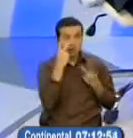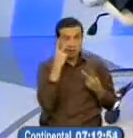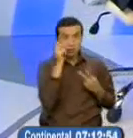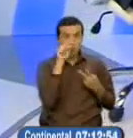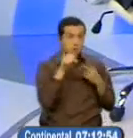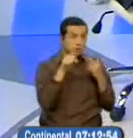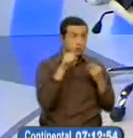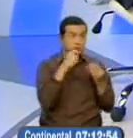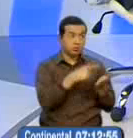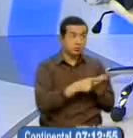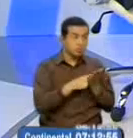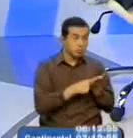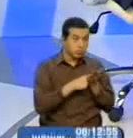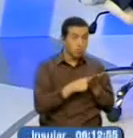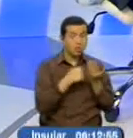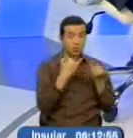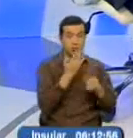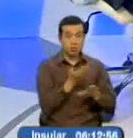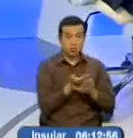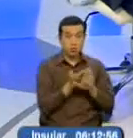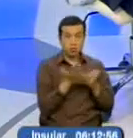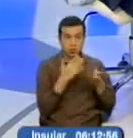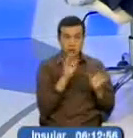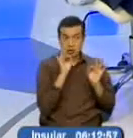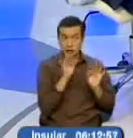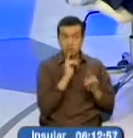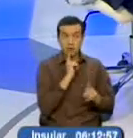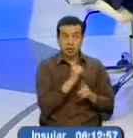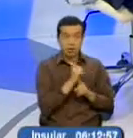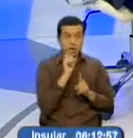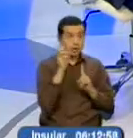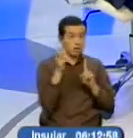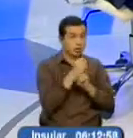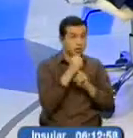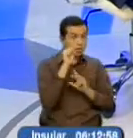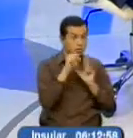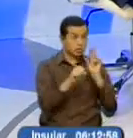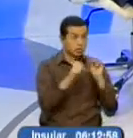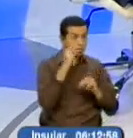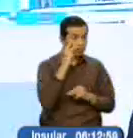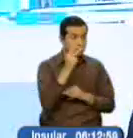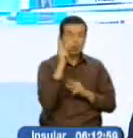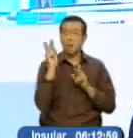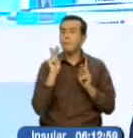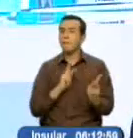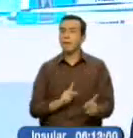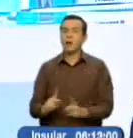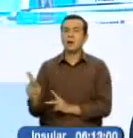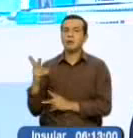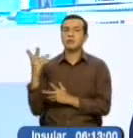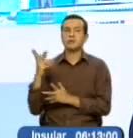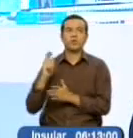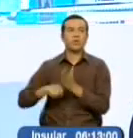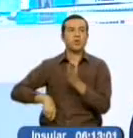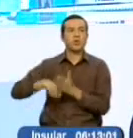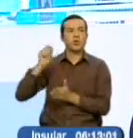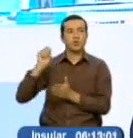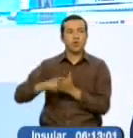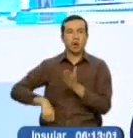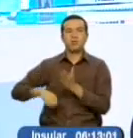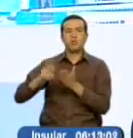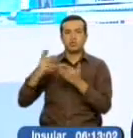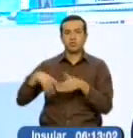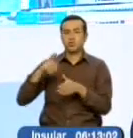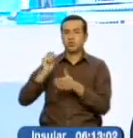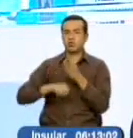si estas reuniones o esta propuesta termina siendo exitosa? El plan nuestro es tener los contratos firmados